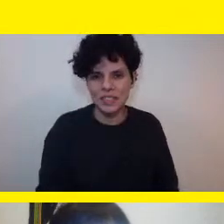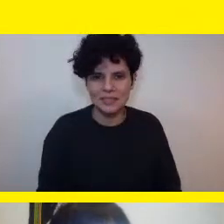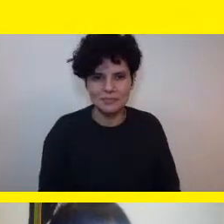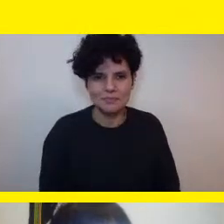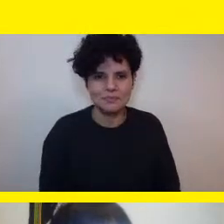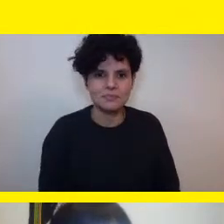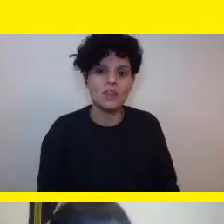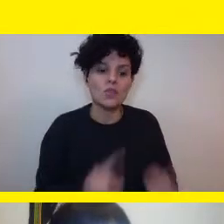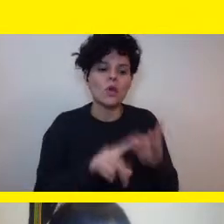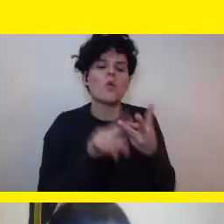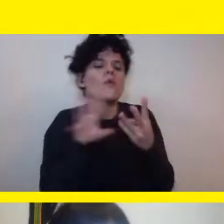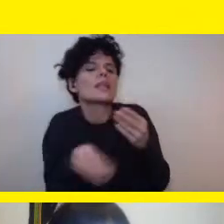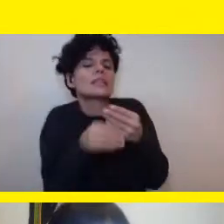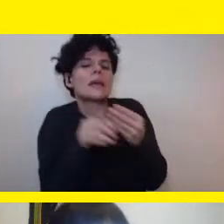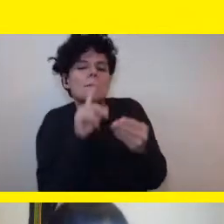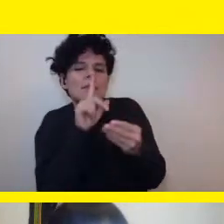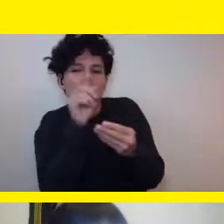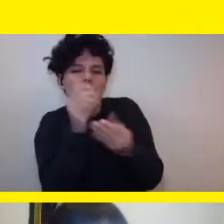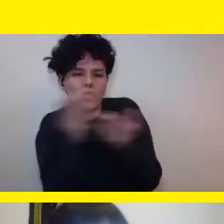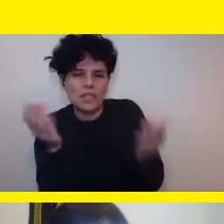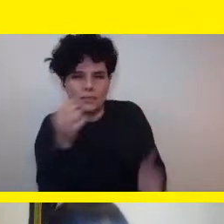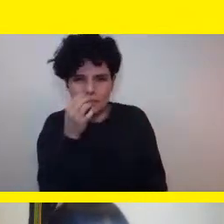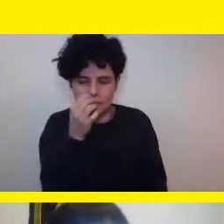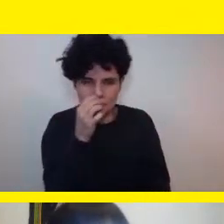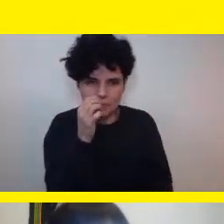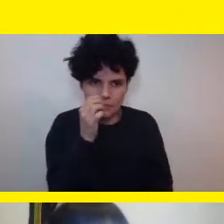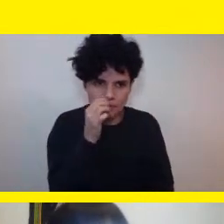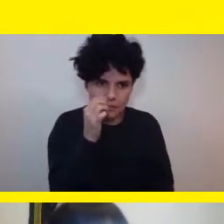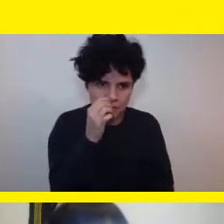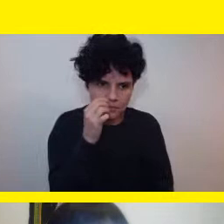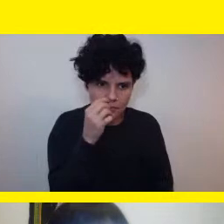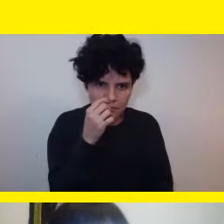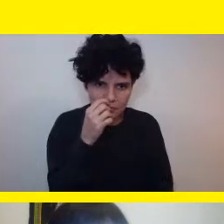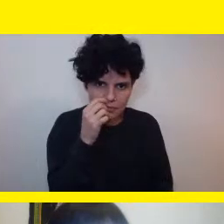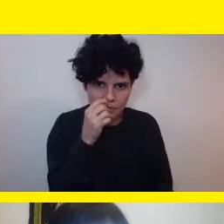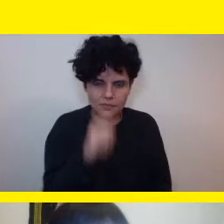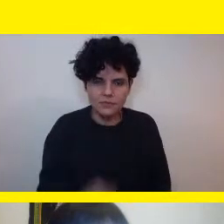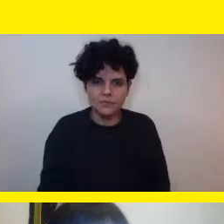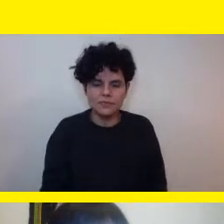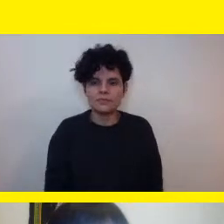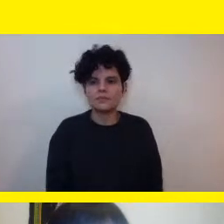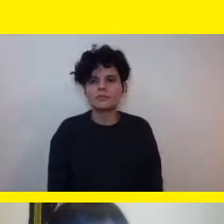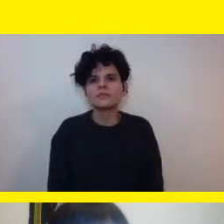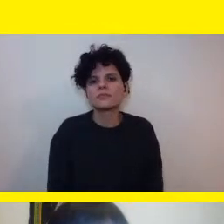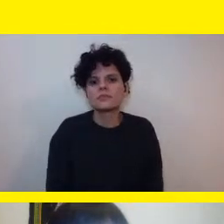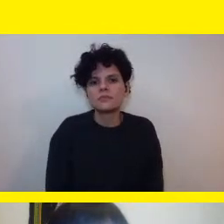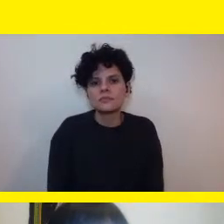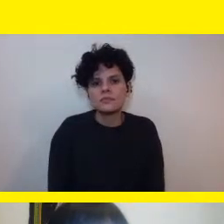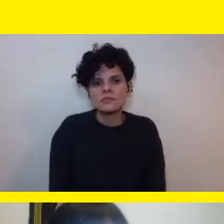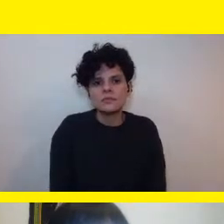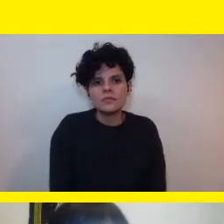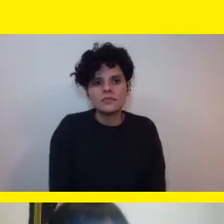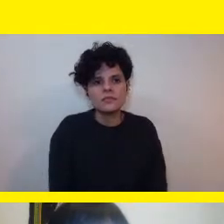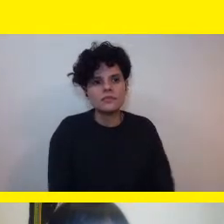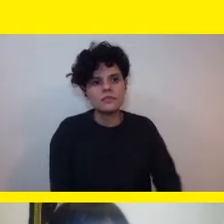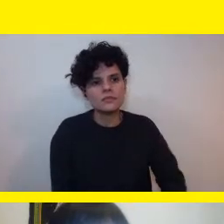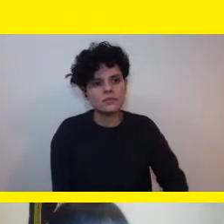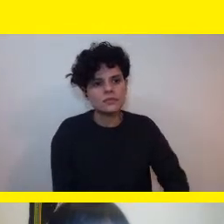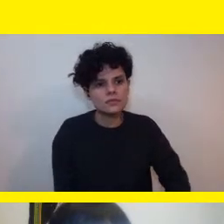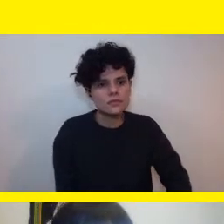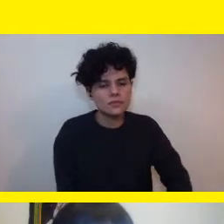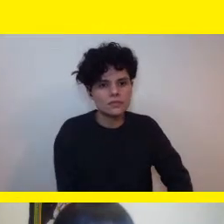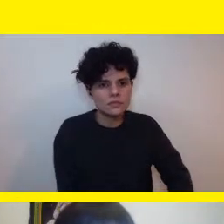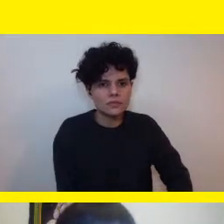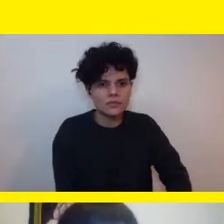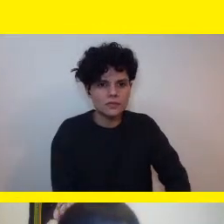Ustedes mencionaban que las barreras estructurales que existen y que muchas veces, en mi